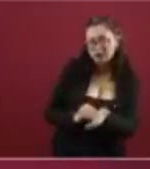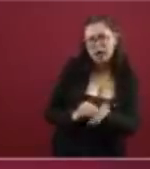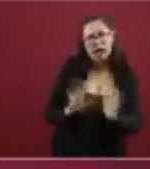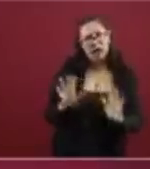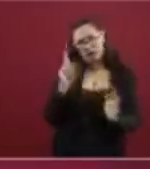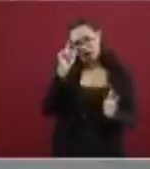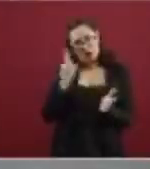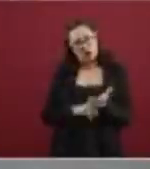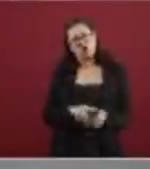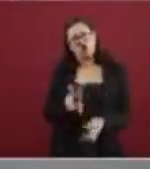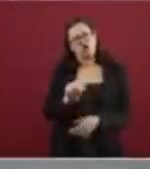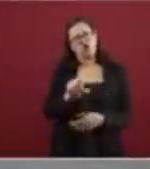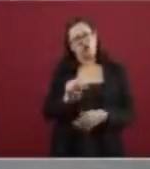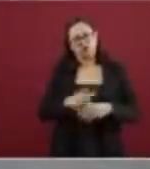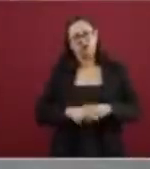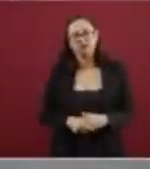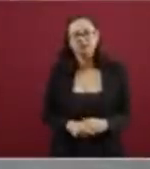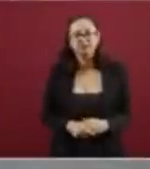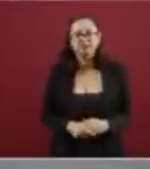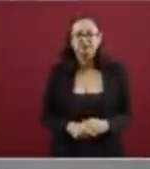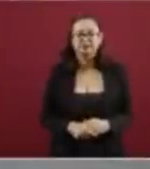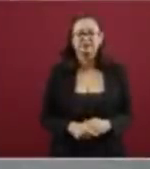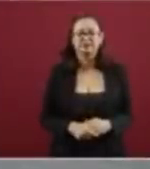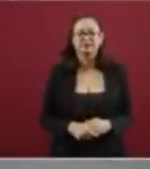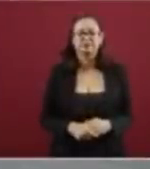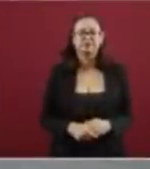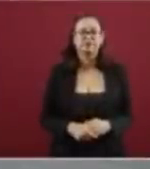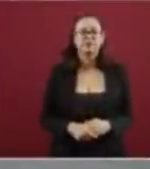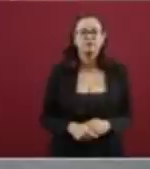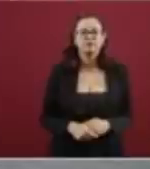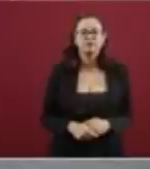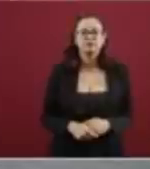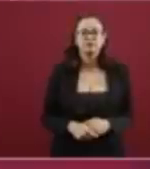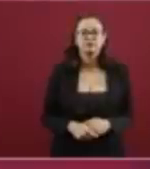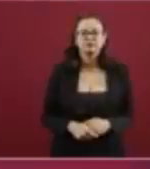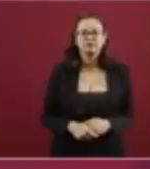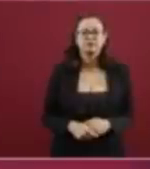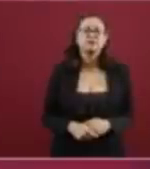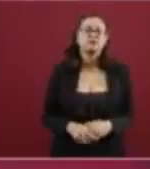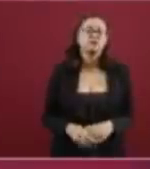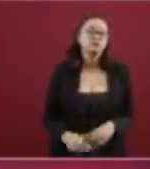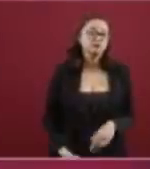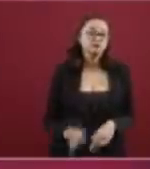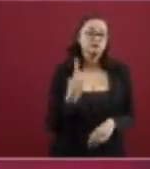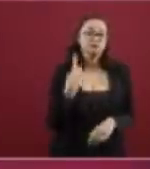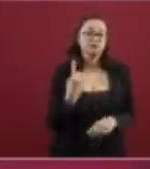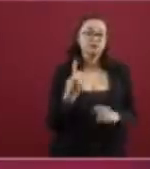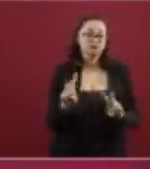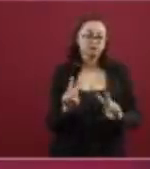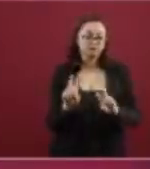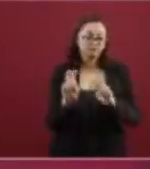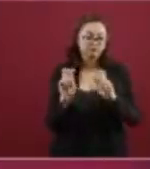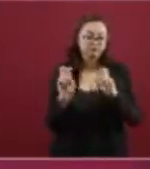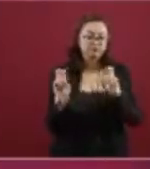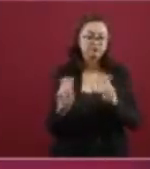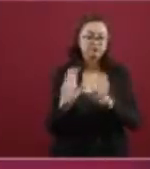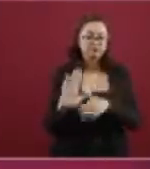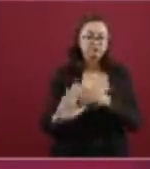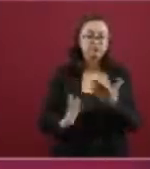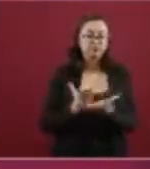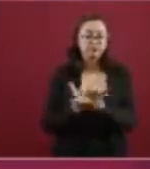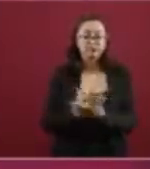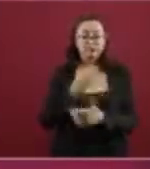no. Hay un tema que adelanto, si